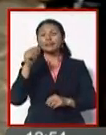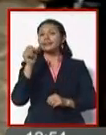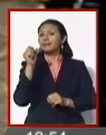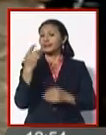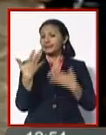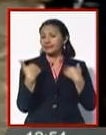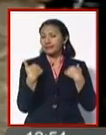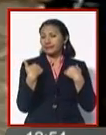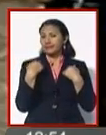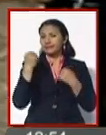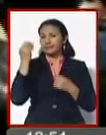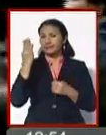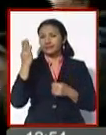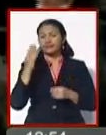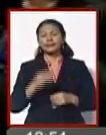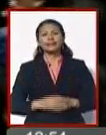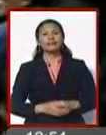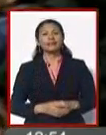quienes reciben pensión.